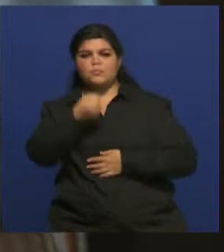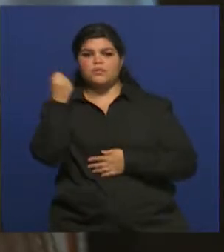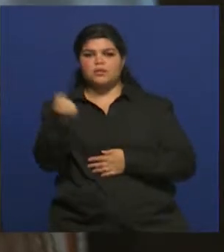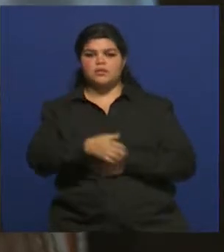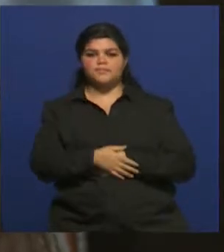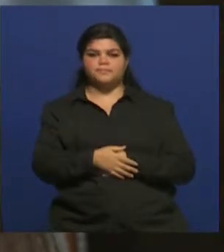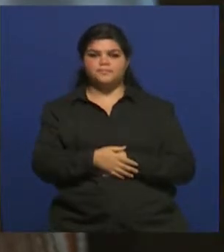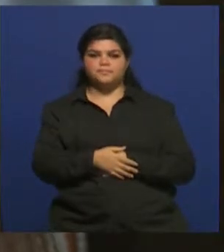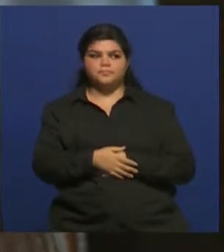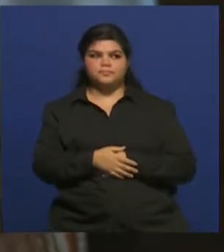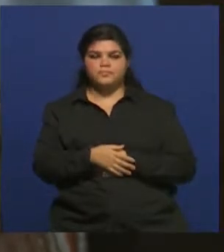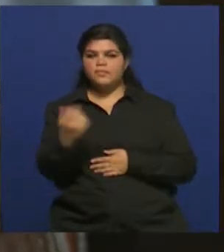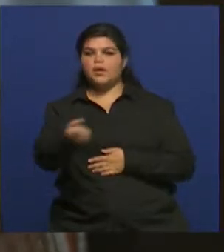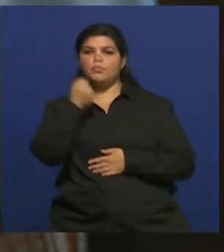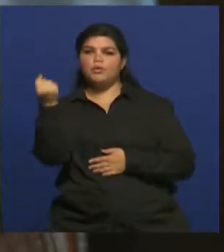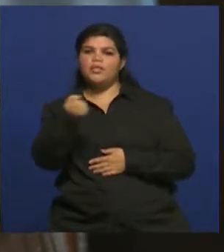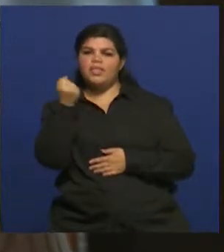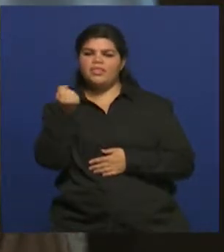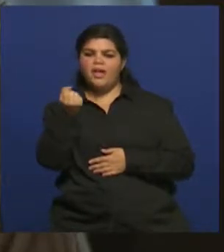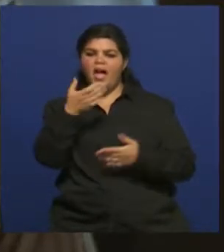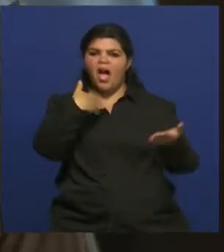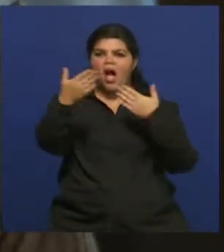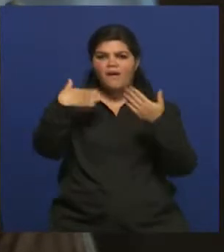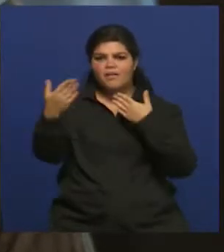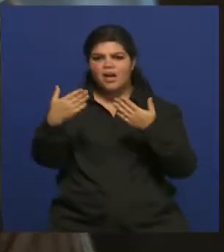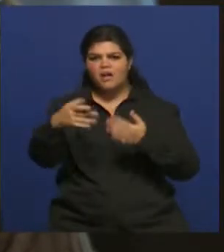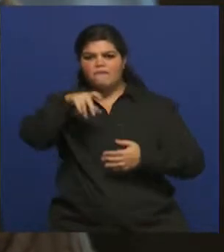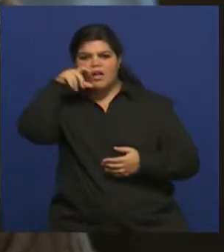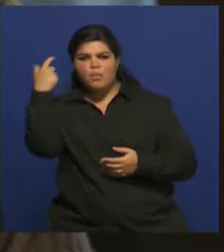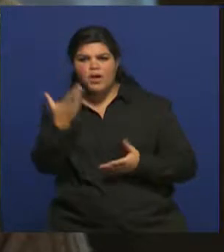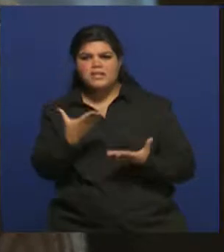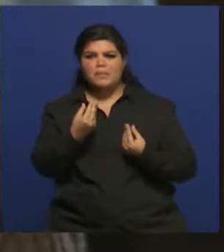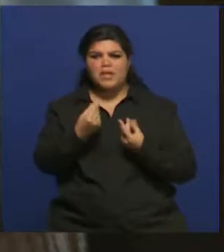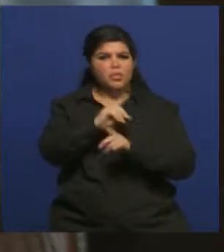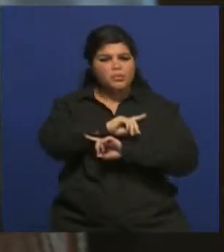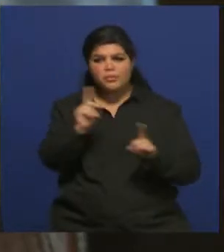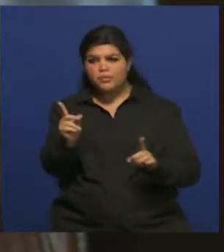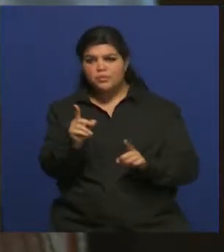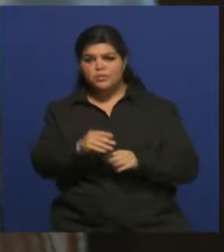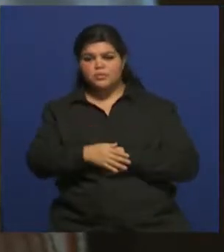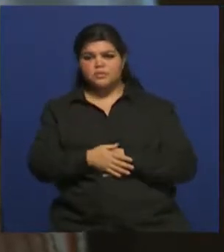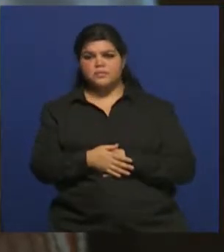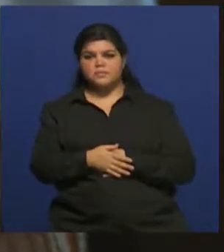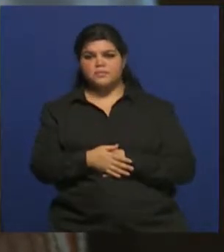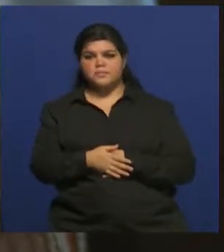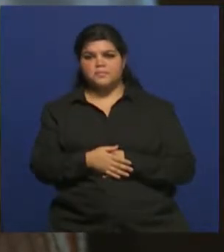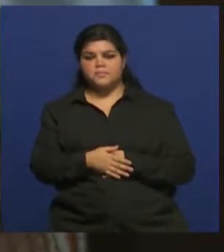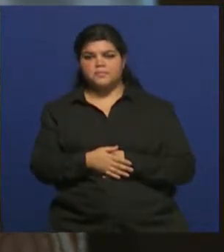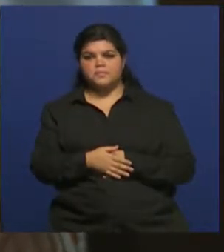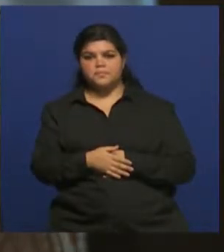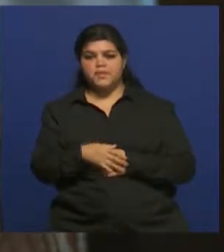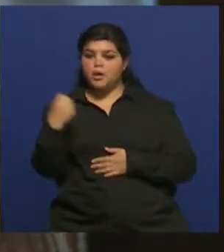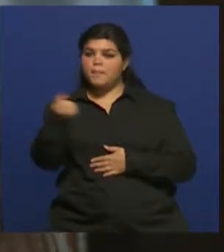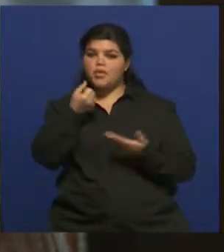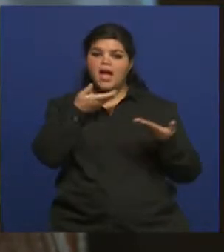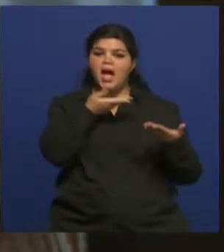que hablar, hay que no tener miedo, no tener vergüenza. Entonces hay que asistir